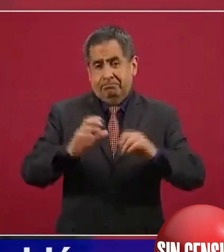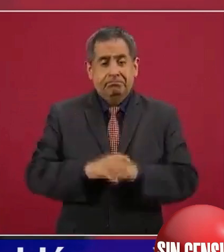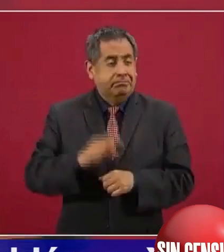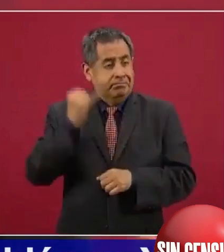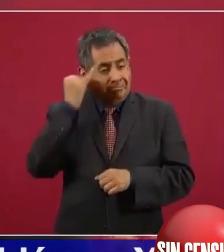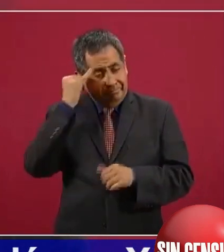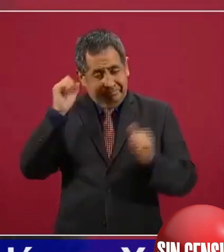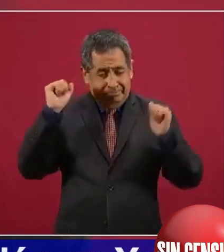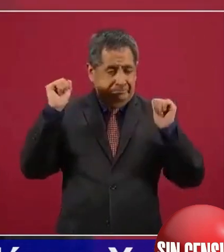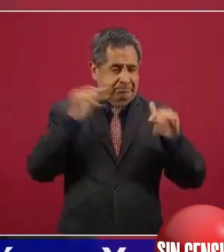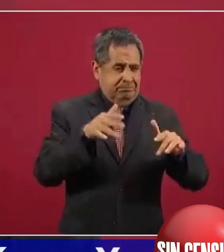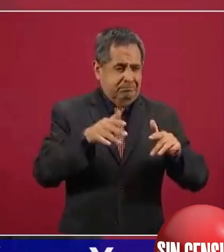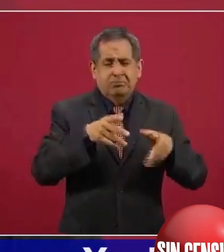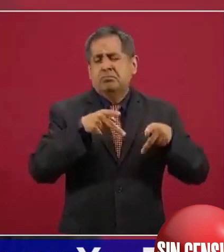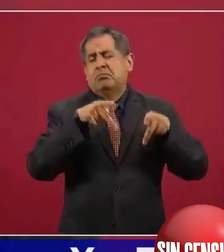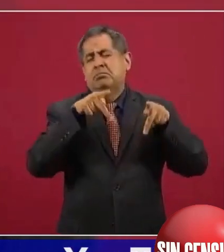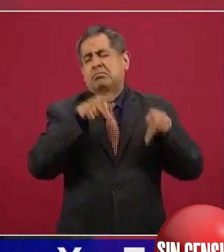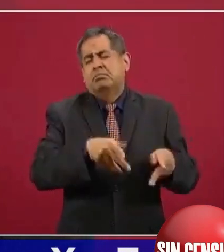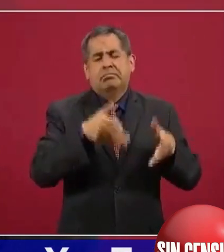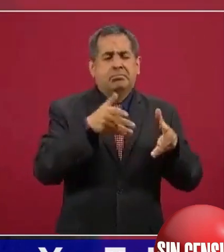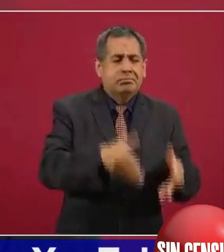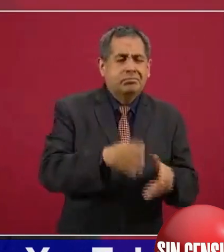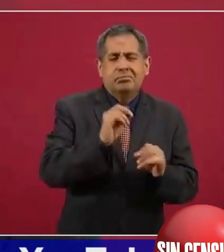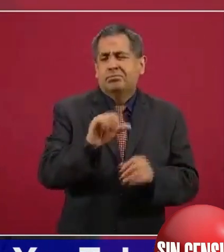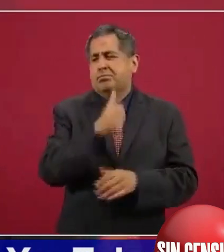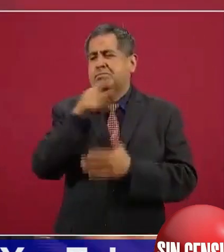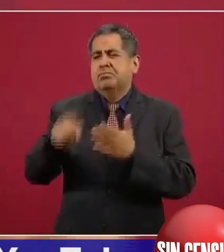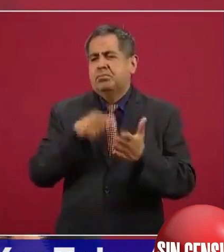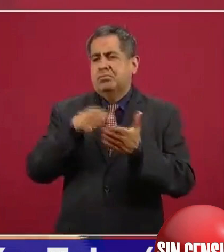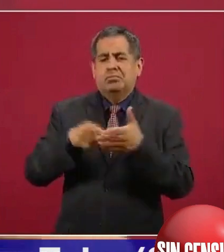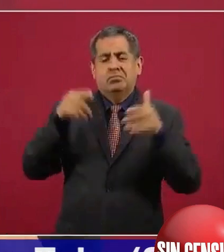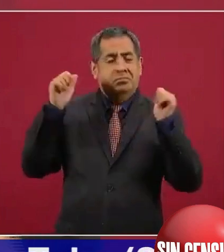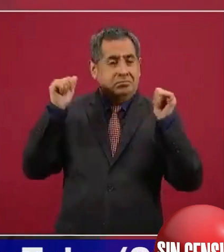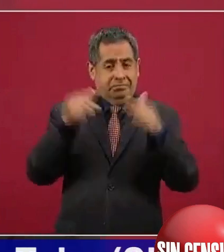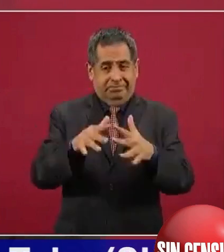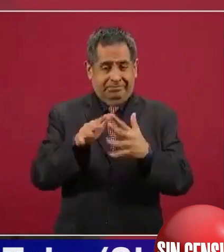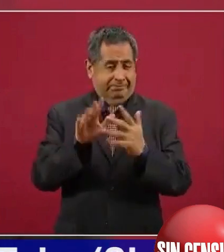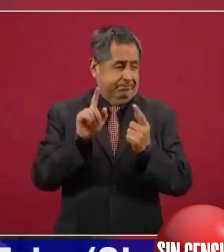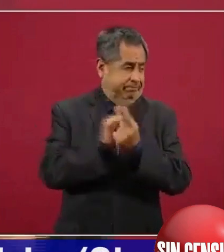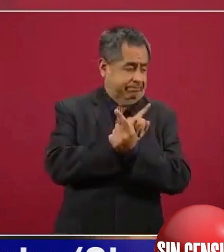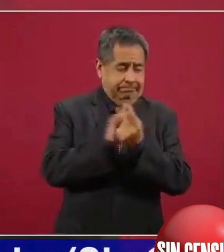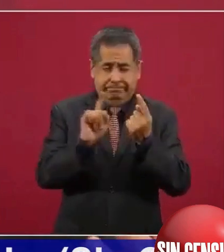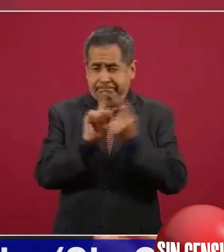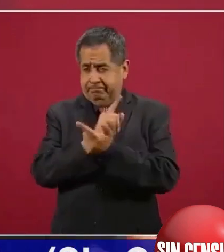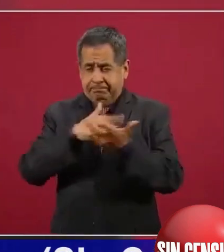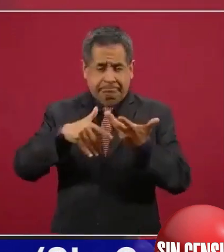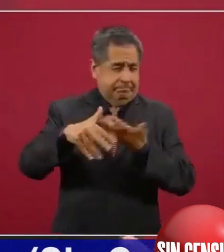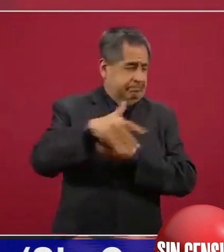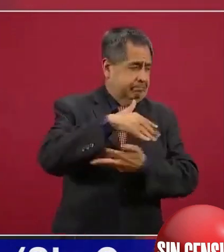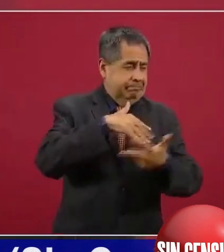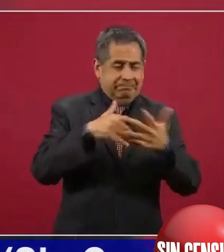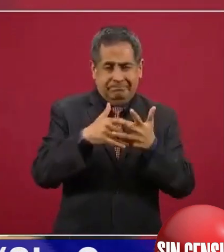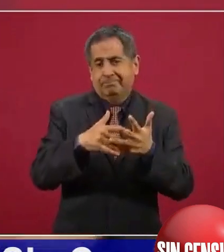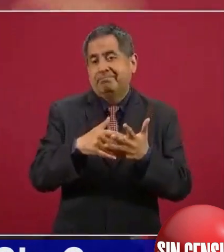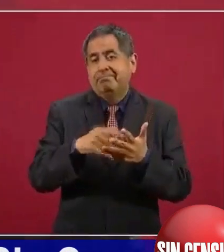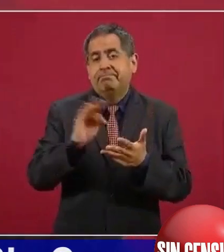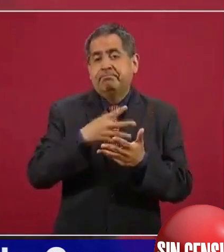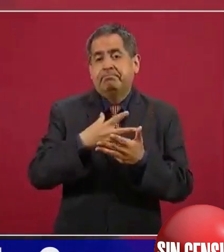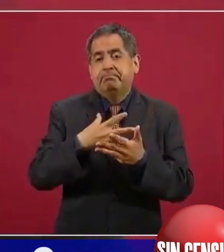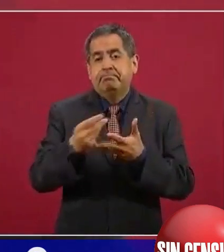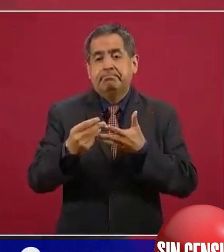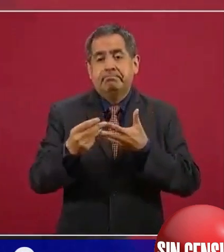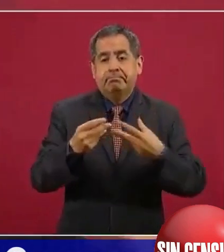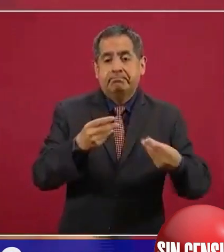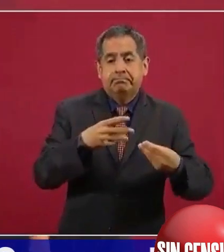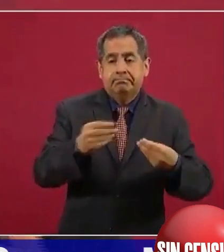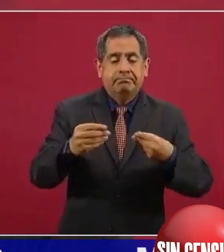congregarse en cualquier sitio público es un espacio de riesgo y entre más personas se congreguen y de más lejos